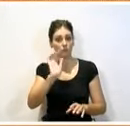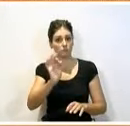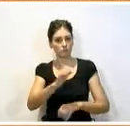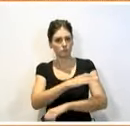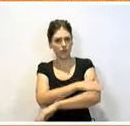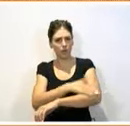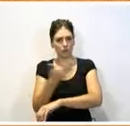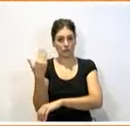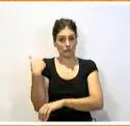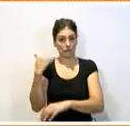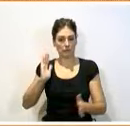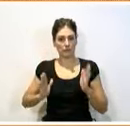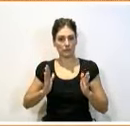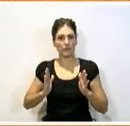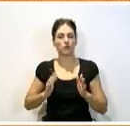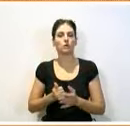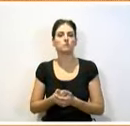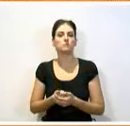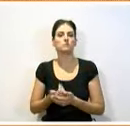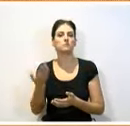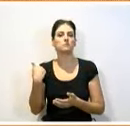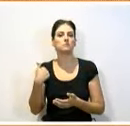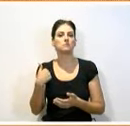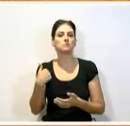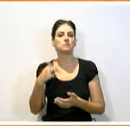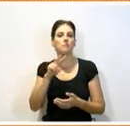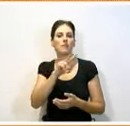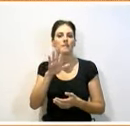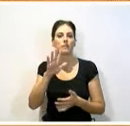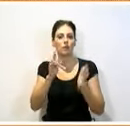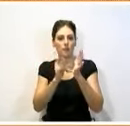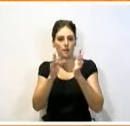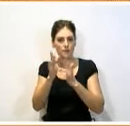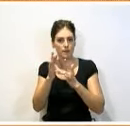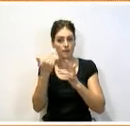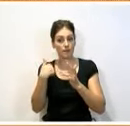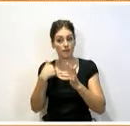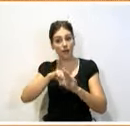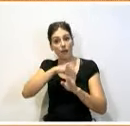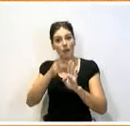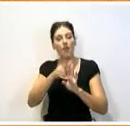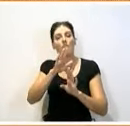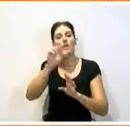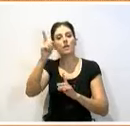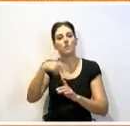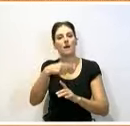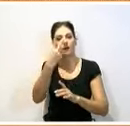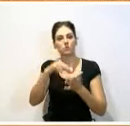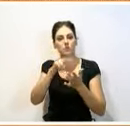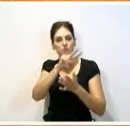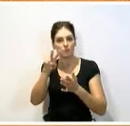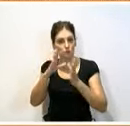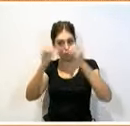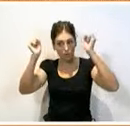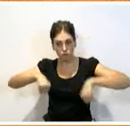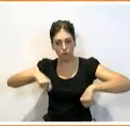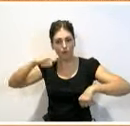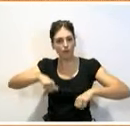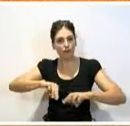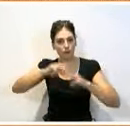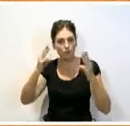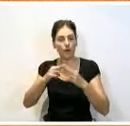legislatura, el pasado 25 de abril, se aprueba la Ley 5/2022 en este Parlamento para